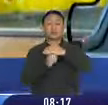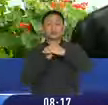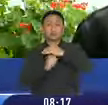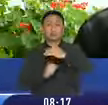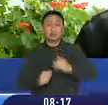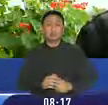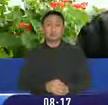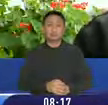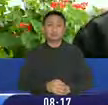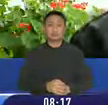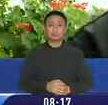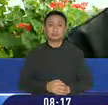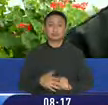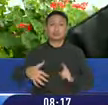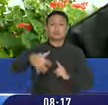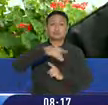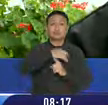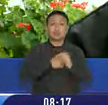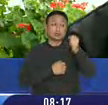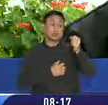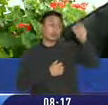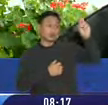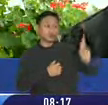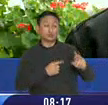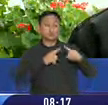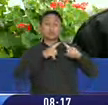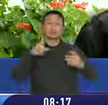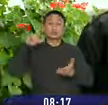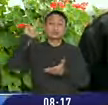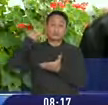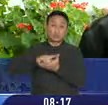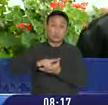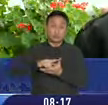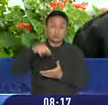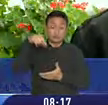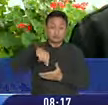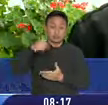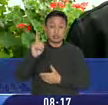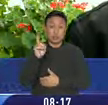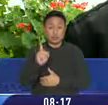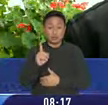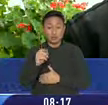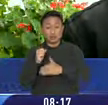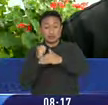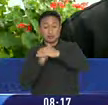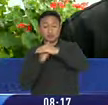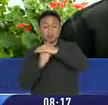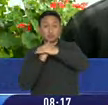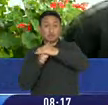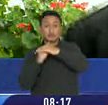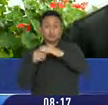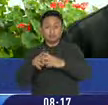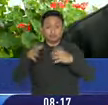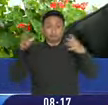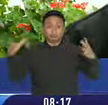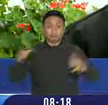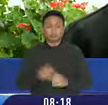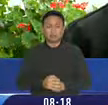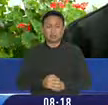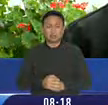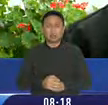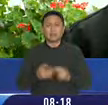metro. El entorno sur del Bicentenario es otro de esos, porque ahí está una estación intermodal del metro, la más grande.